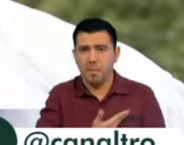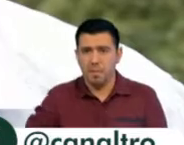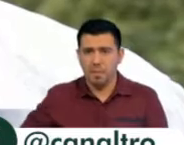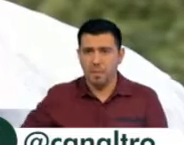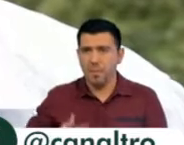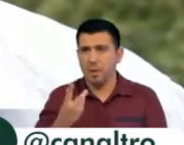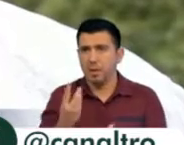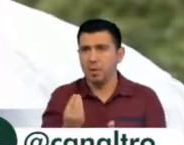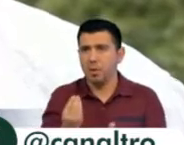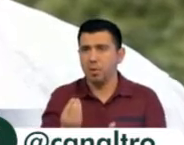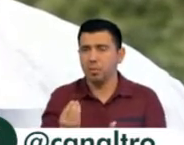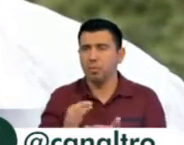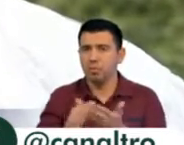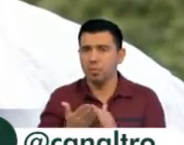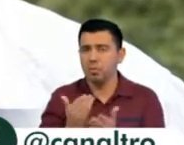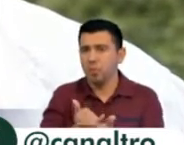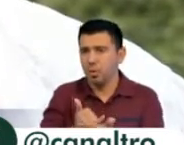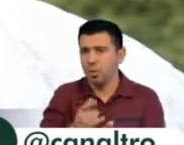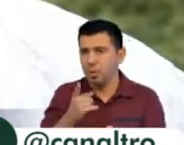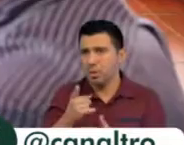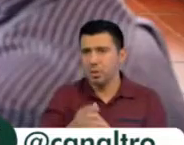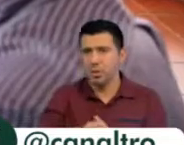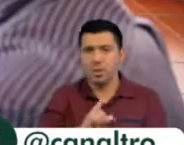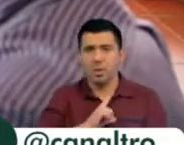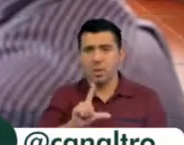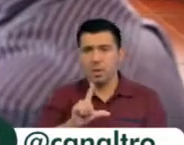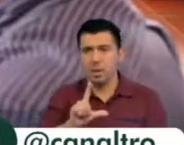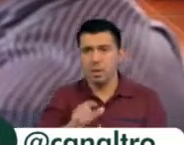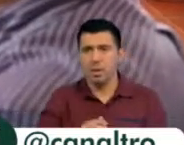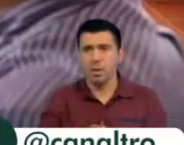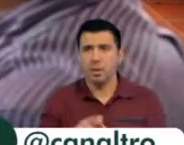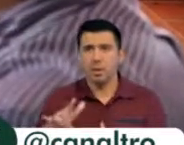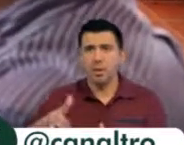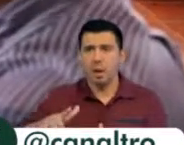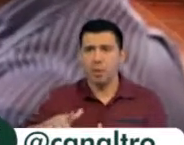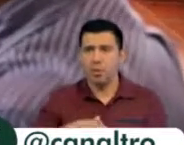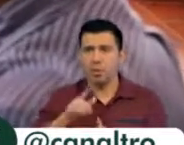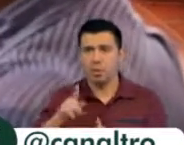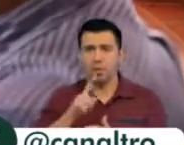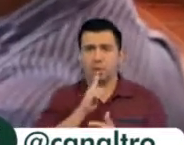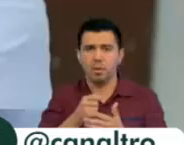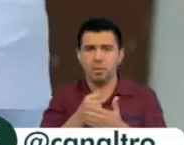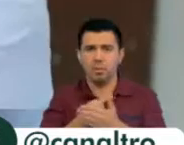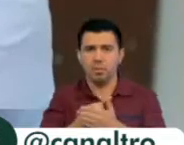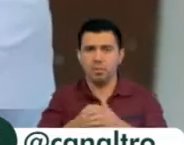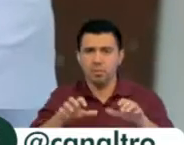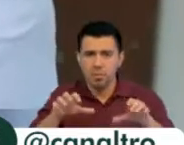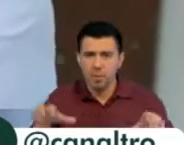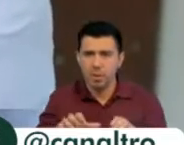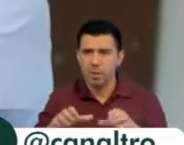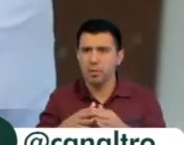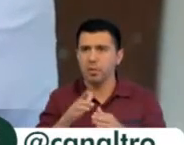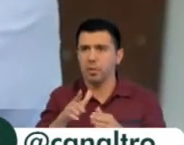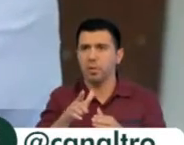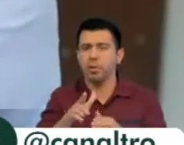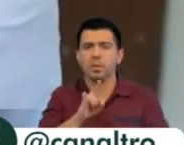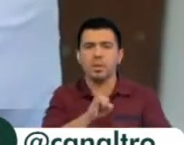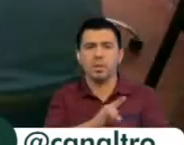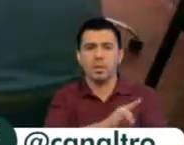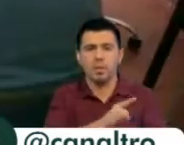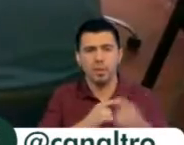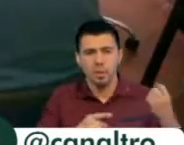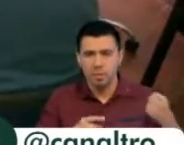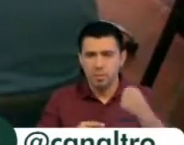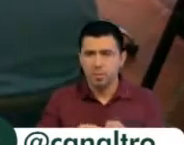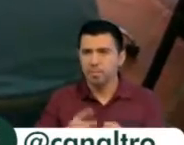Consejo y líder de la comunidad de California, fui el gestor de reunir la interventoría, la